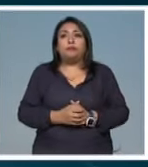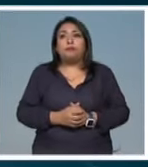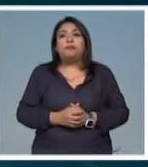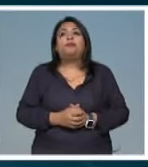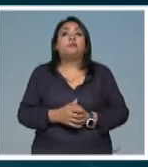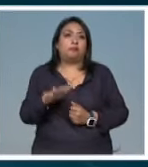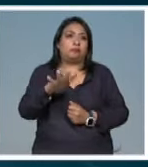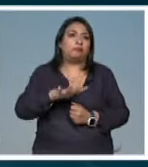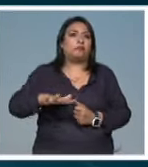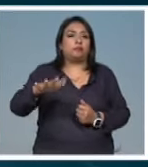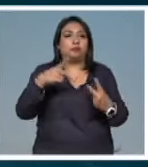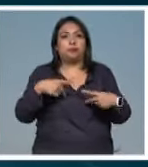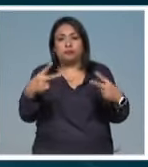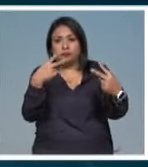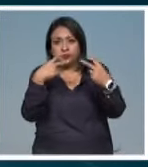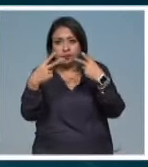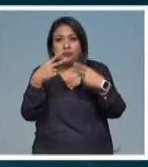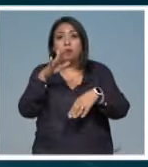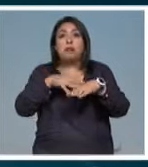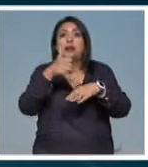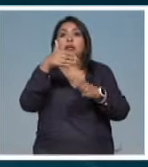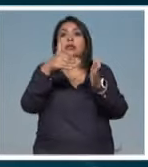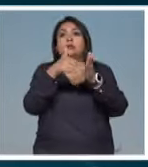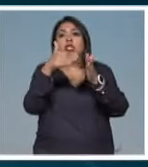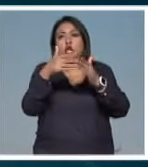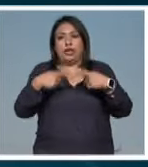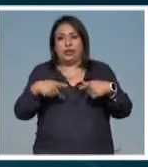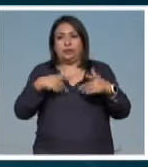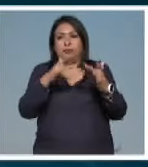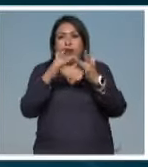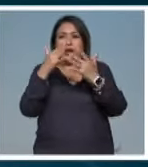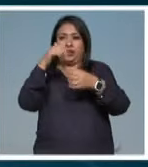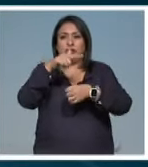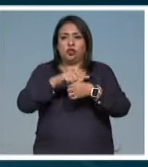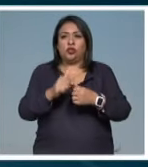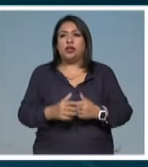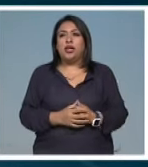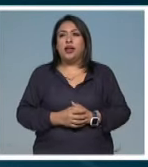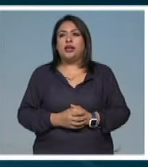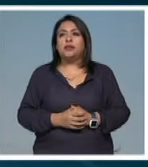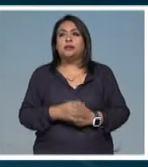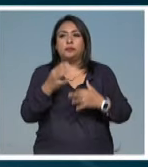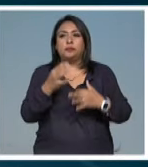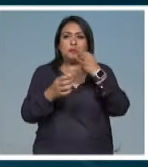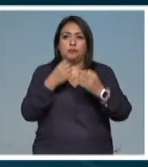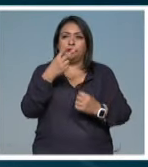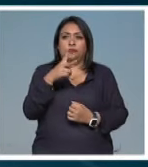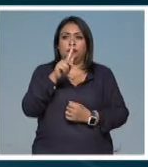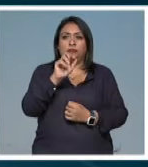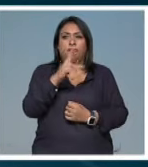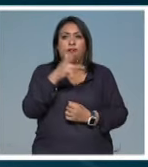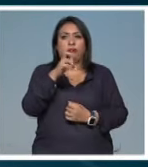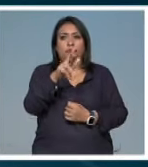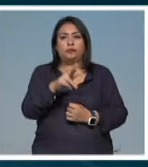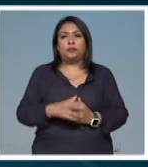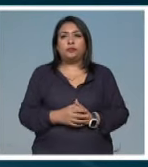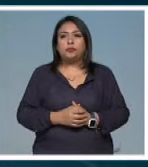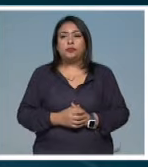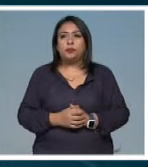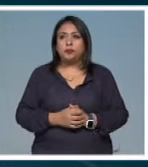pues del público que nos siguió, más de 6 millones de personas en las redes sociales. Noticias 22, Víctor